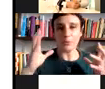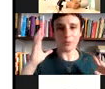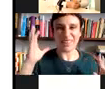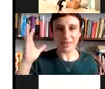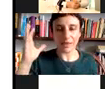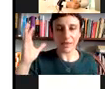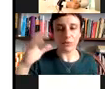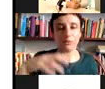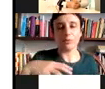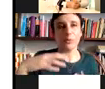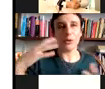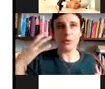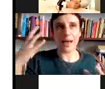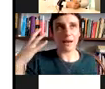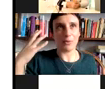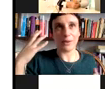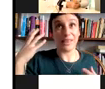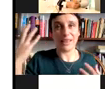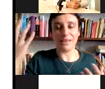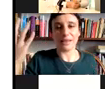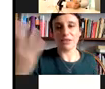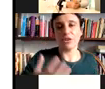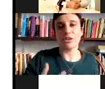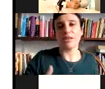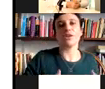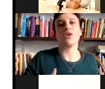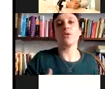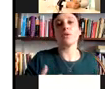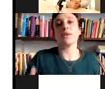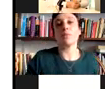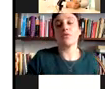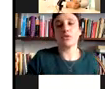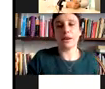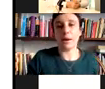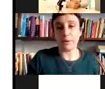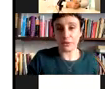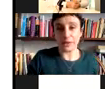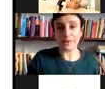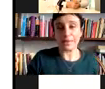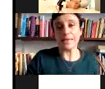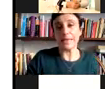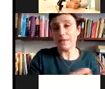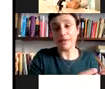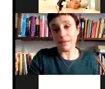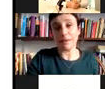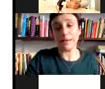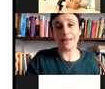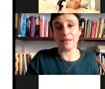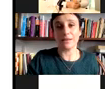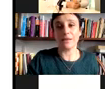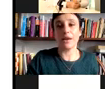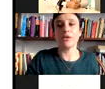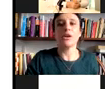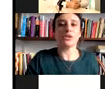poco una entelequia, es un poco una idealización de cómo deberíamos funcionar las personas, y de esa manera